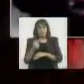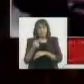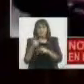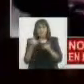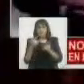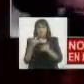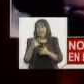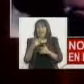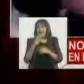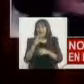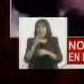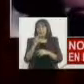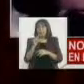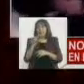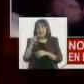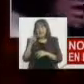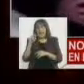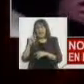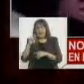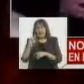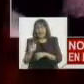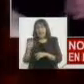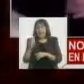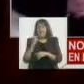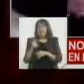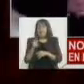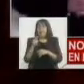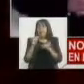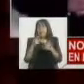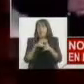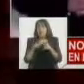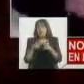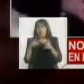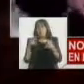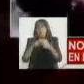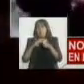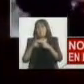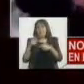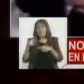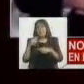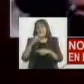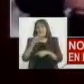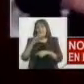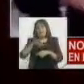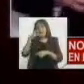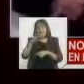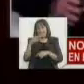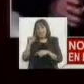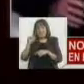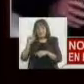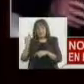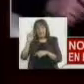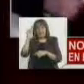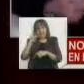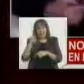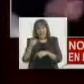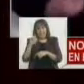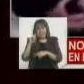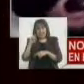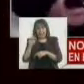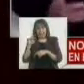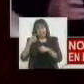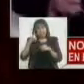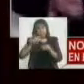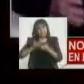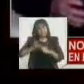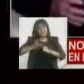conflicto Camerún-Nigeria, por ejemplo, o de conflictos entre Francia y Nueva Zelanda, que daban